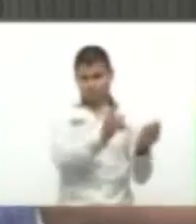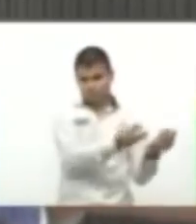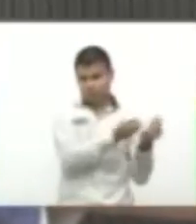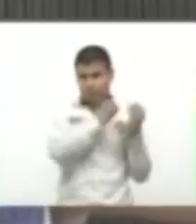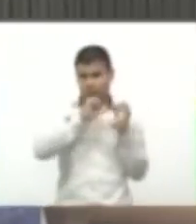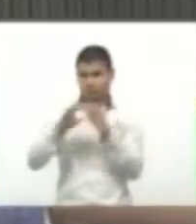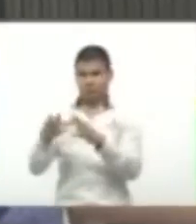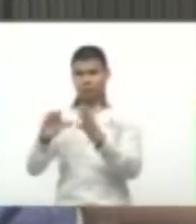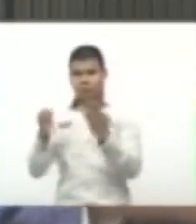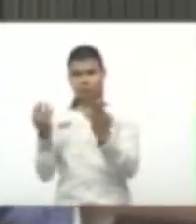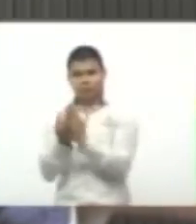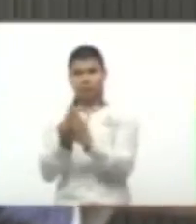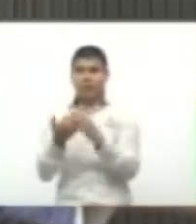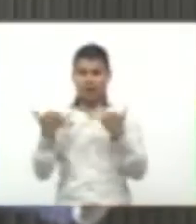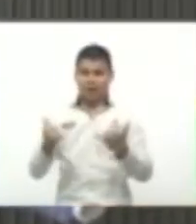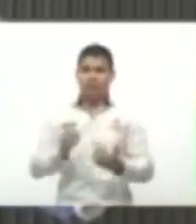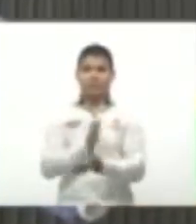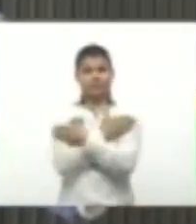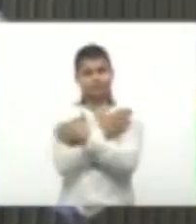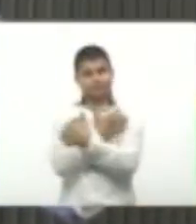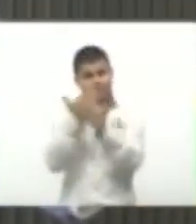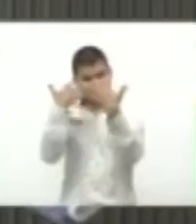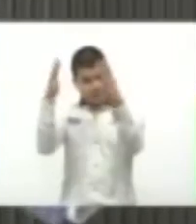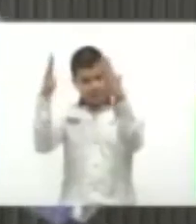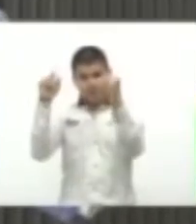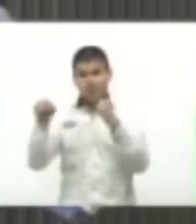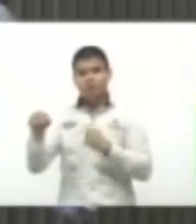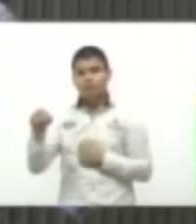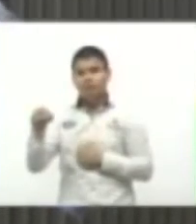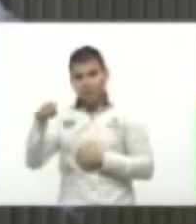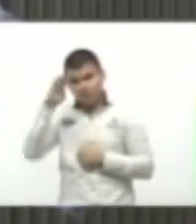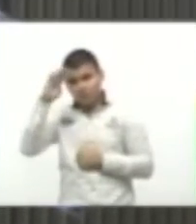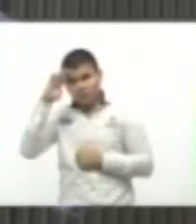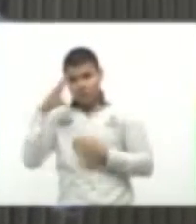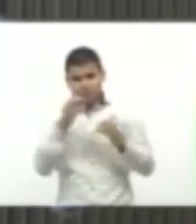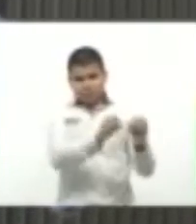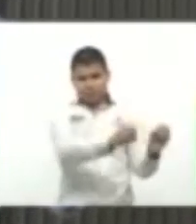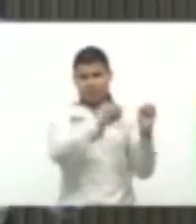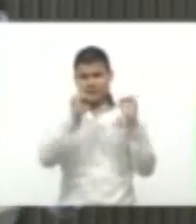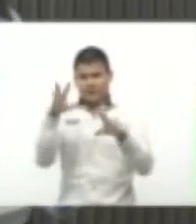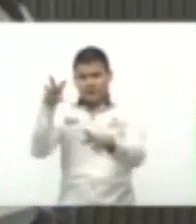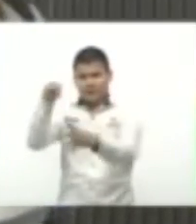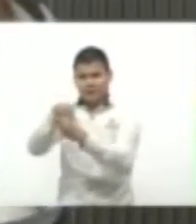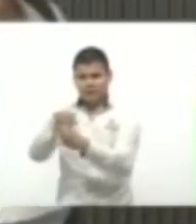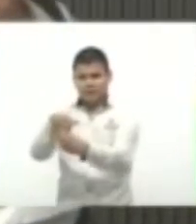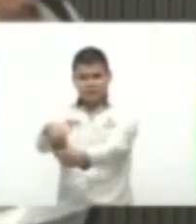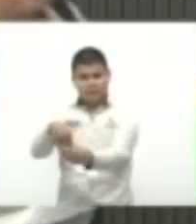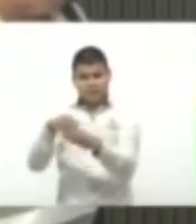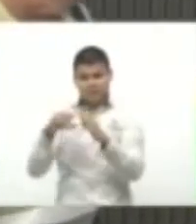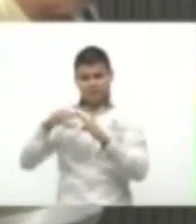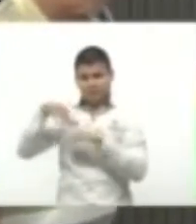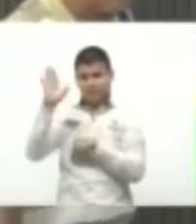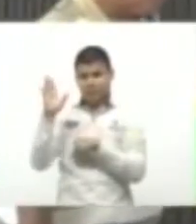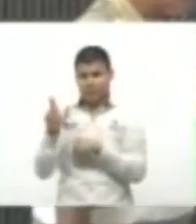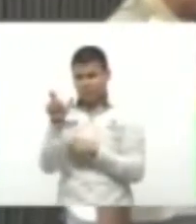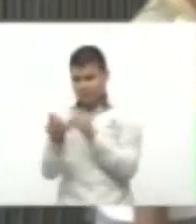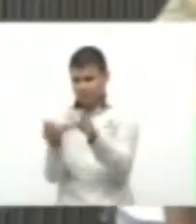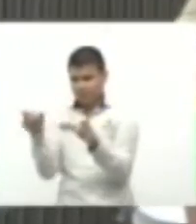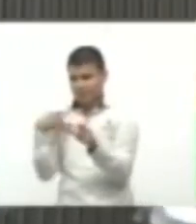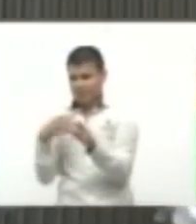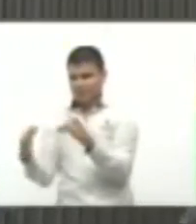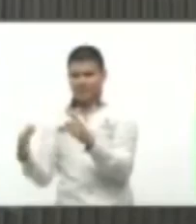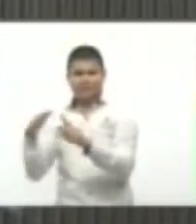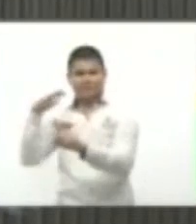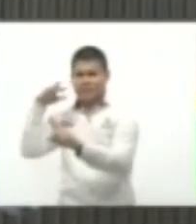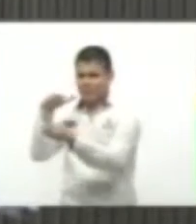Celebramos que estos dos internos hoy no estén en nuestra cárcel del Bosque. Son internos de la más alta peligrosidad, que tenían afectada la